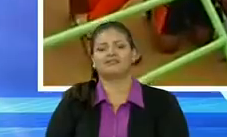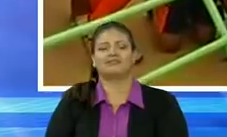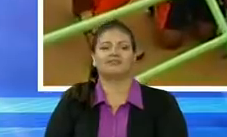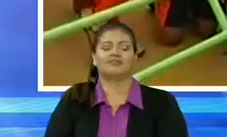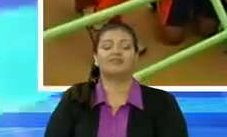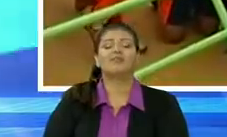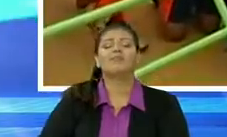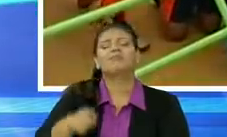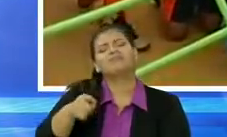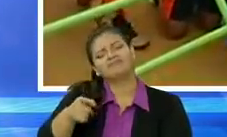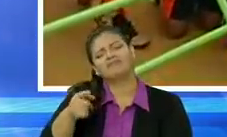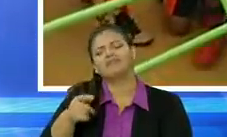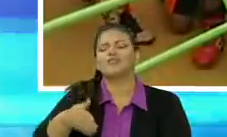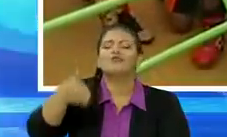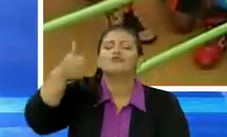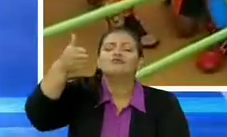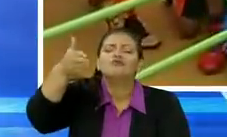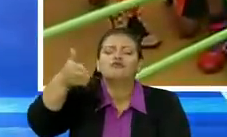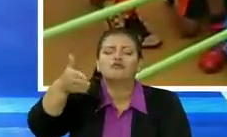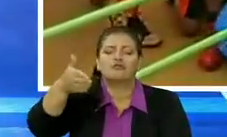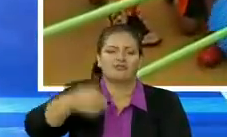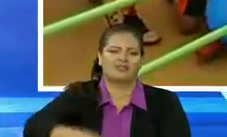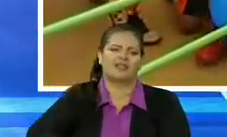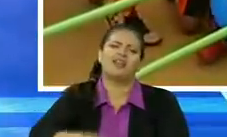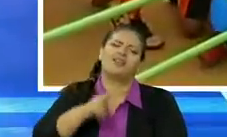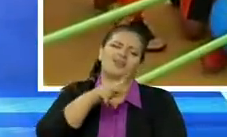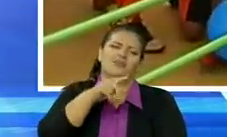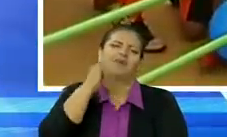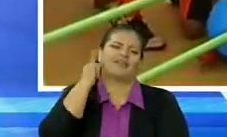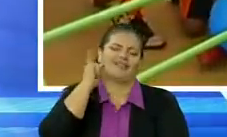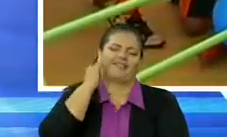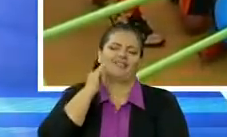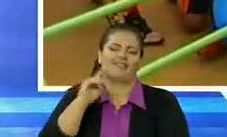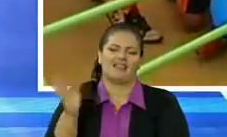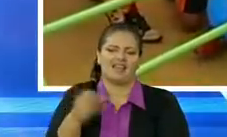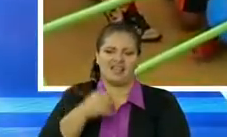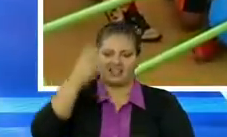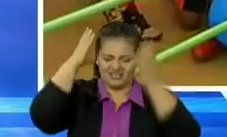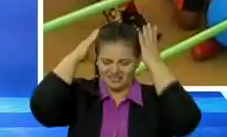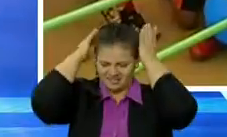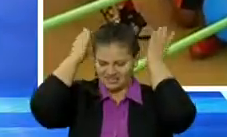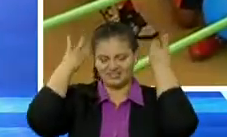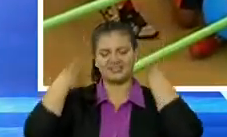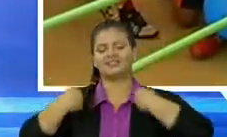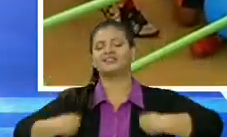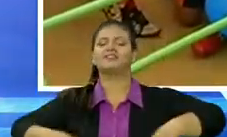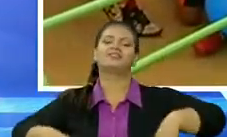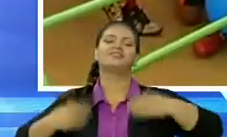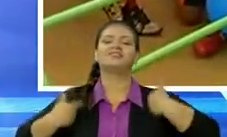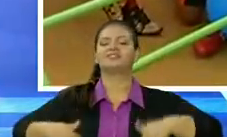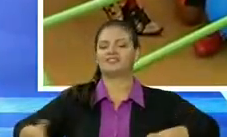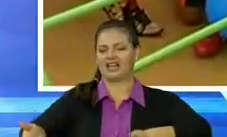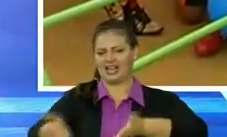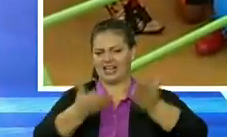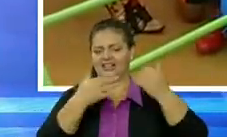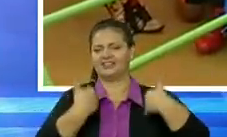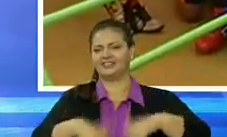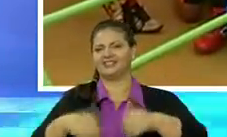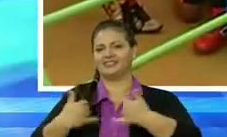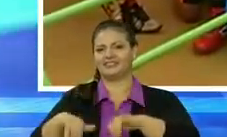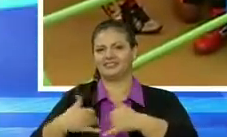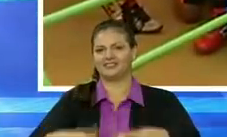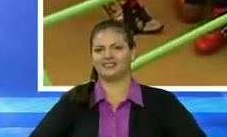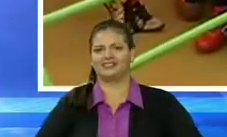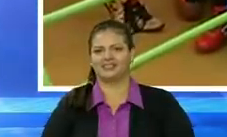nomás escondidita, como que no la ve nadie. Aflójese un poco el cabello, se lo pone un poco a la cara y nadie se da cuenta. Ahí queda